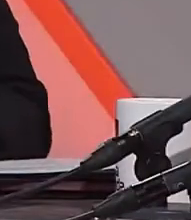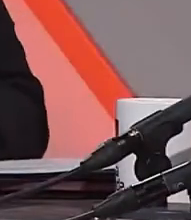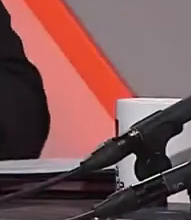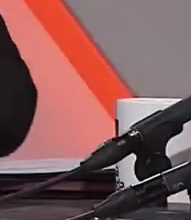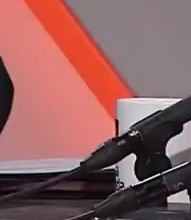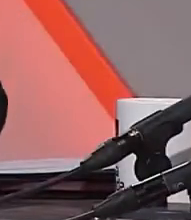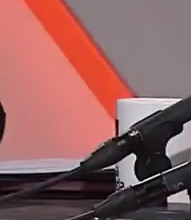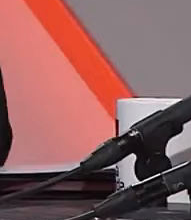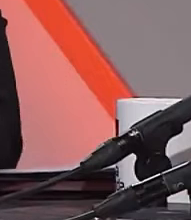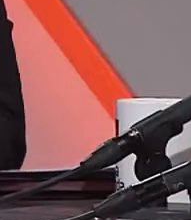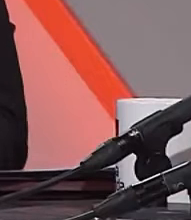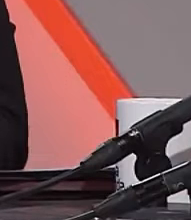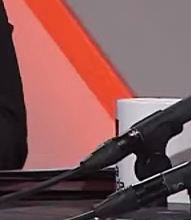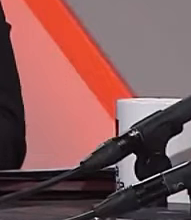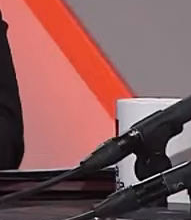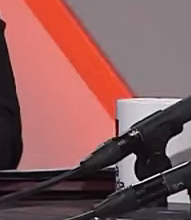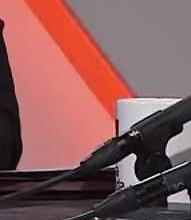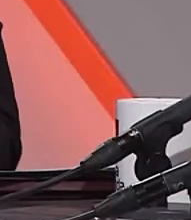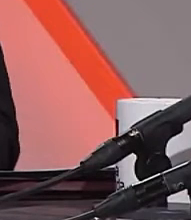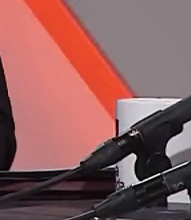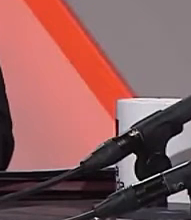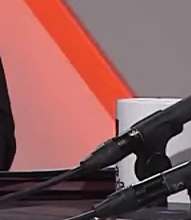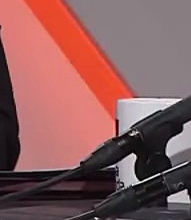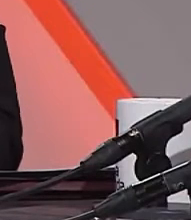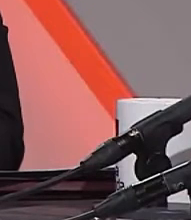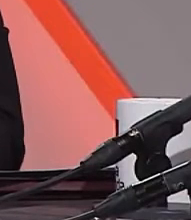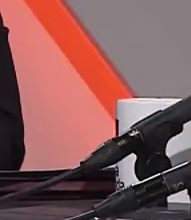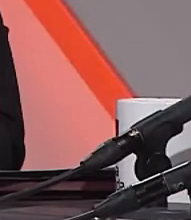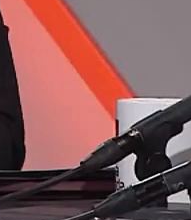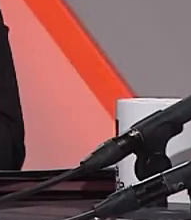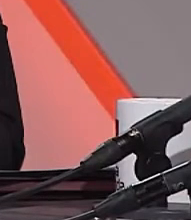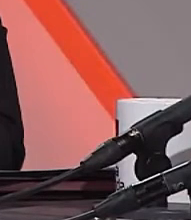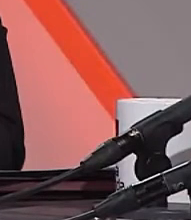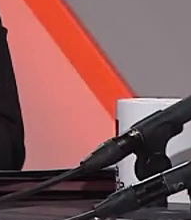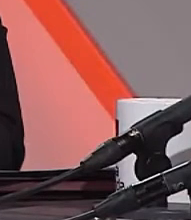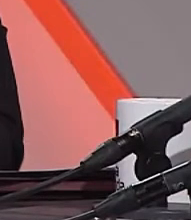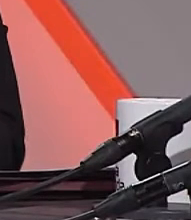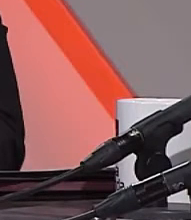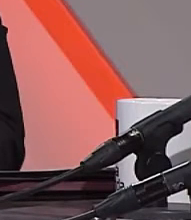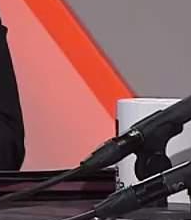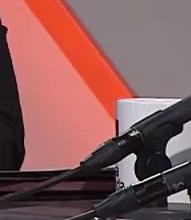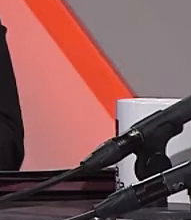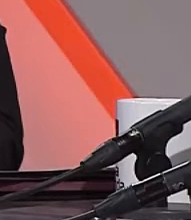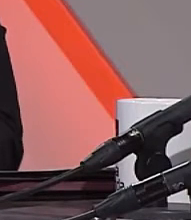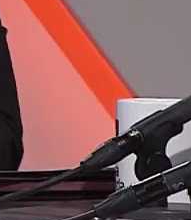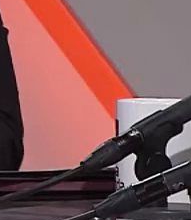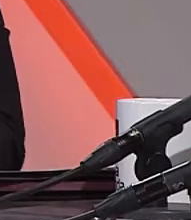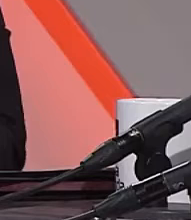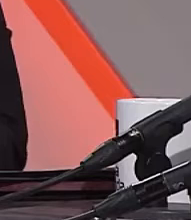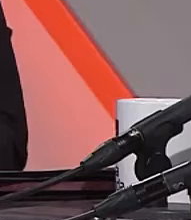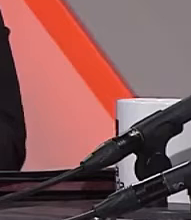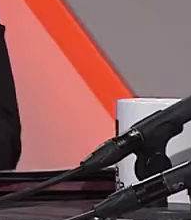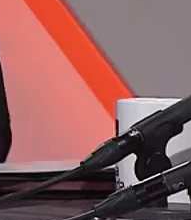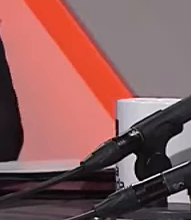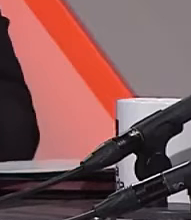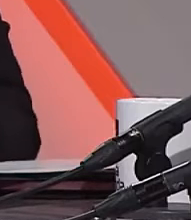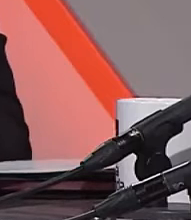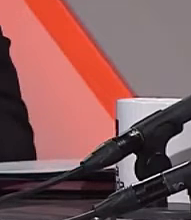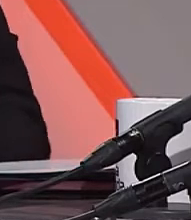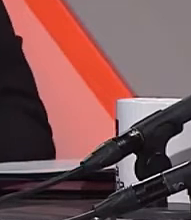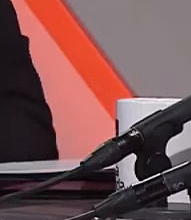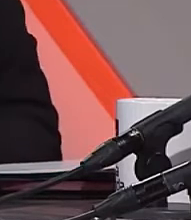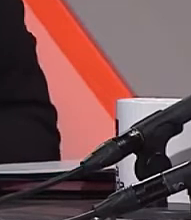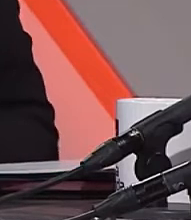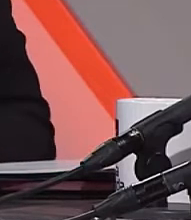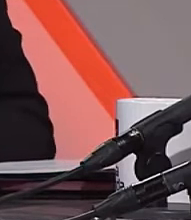Bueno, y Sergio y Luis Saiz, por supuesto, inspiran a todos los jóvenes de Cuba, pero especialmente a los de Pinar del Río. Y